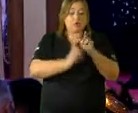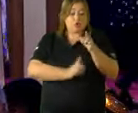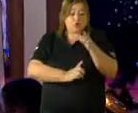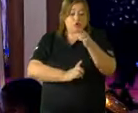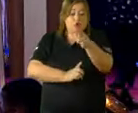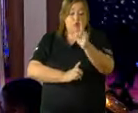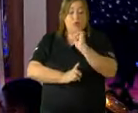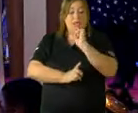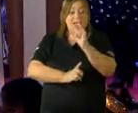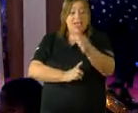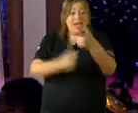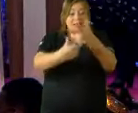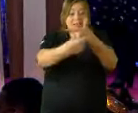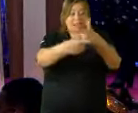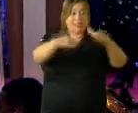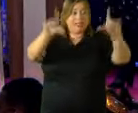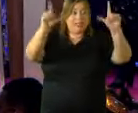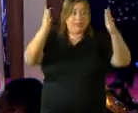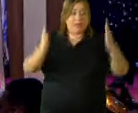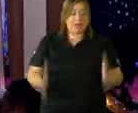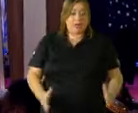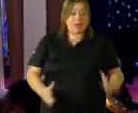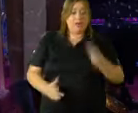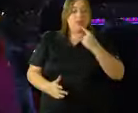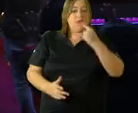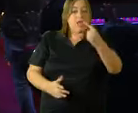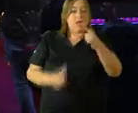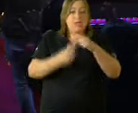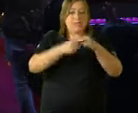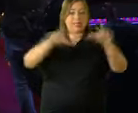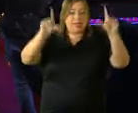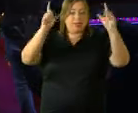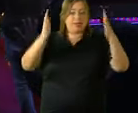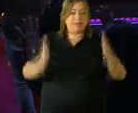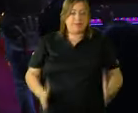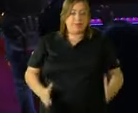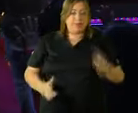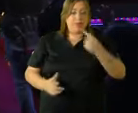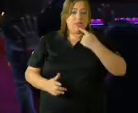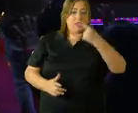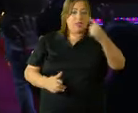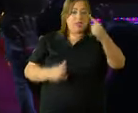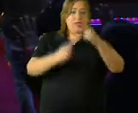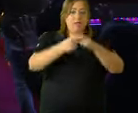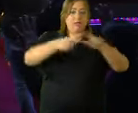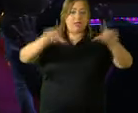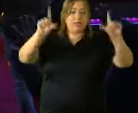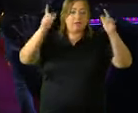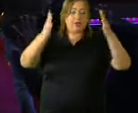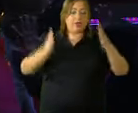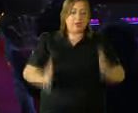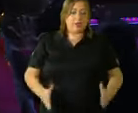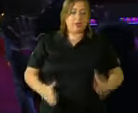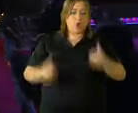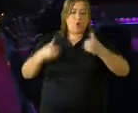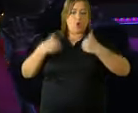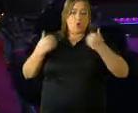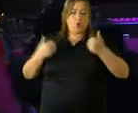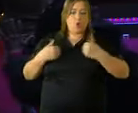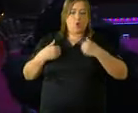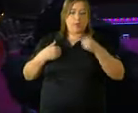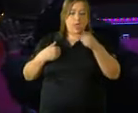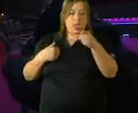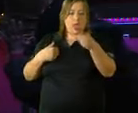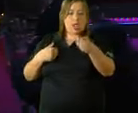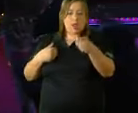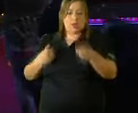libre. Eres libre, eres libre, eres libre, eres libre. Esa jovencita, Zulema,